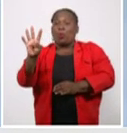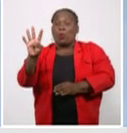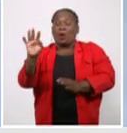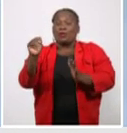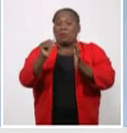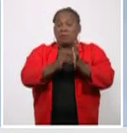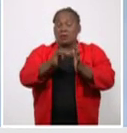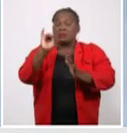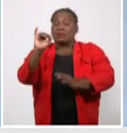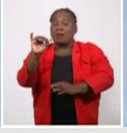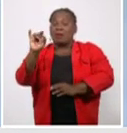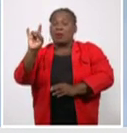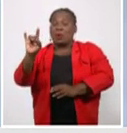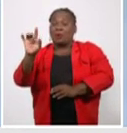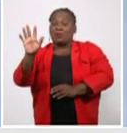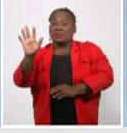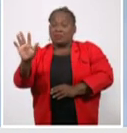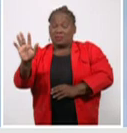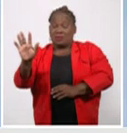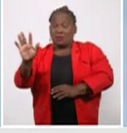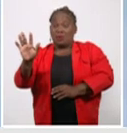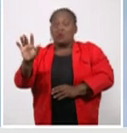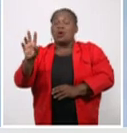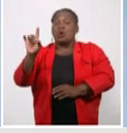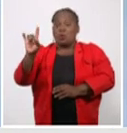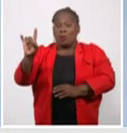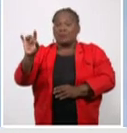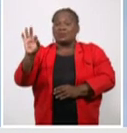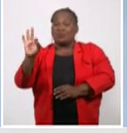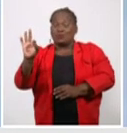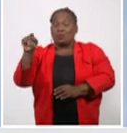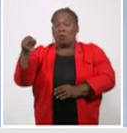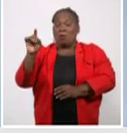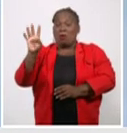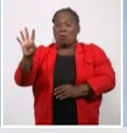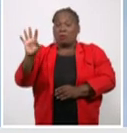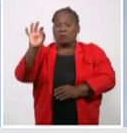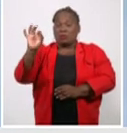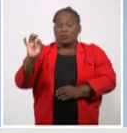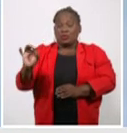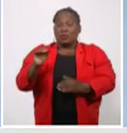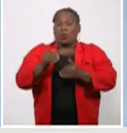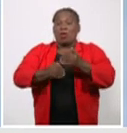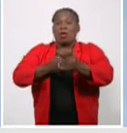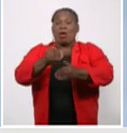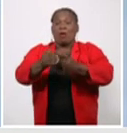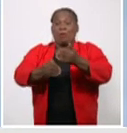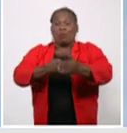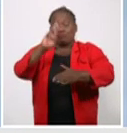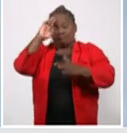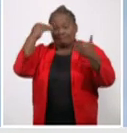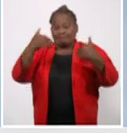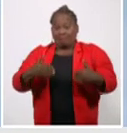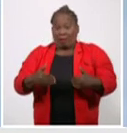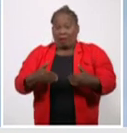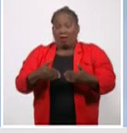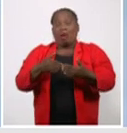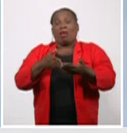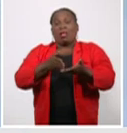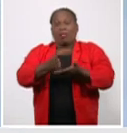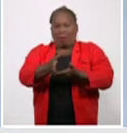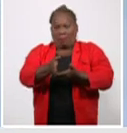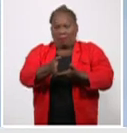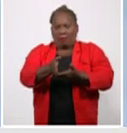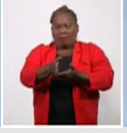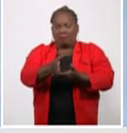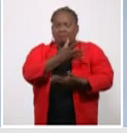4.695, o sea el 98,4%, con una evolución clínica estable. Tuvimos que lamentar en el